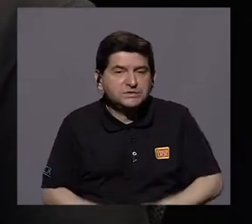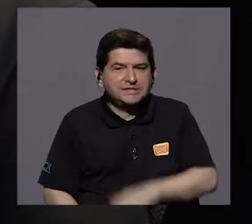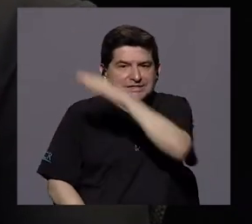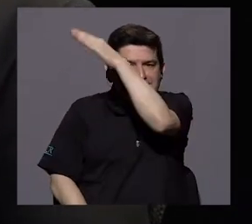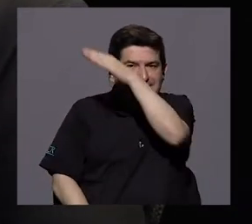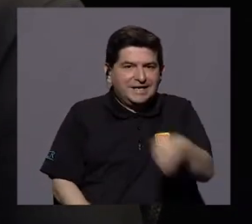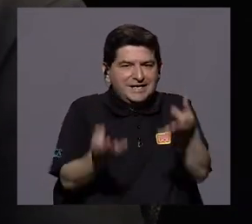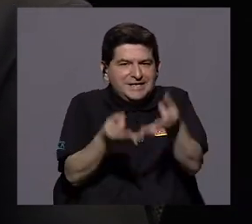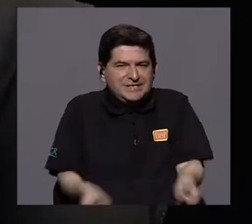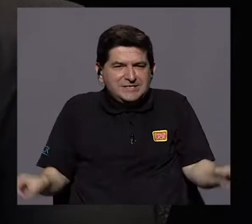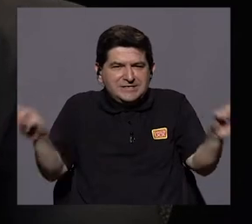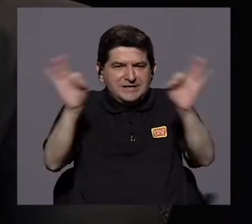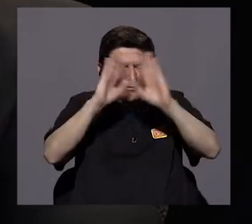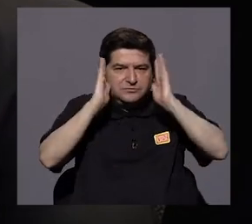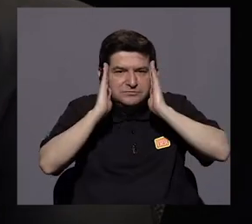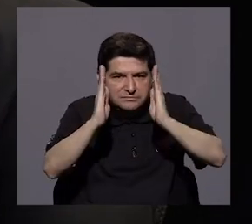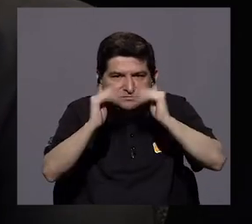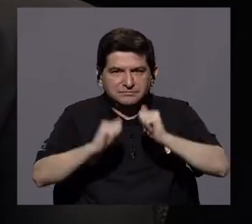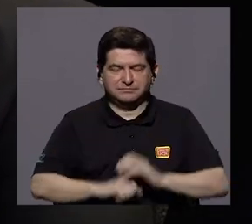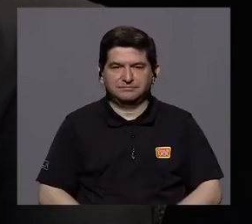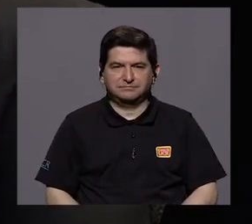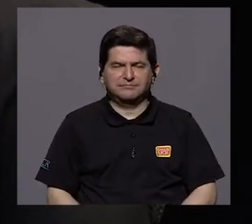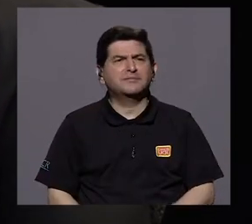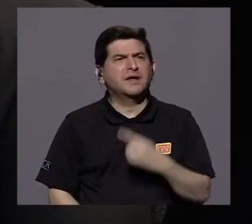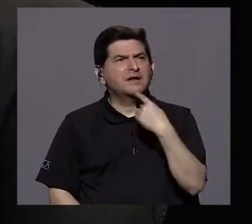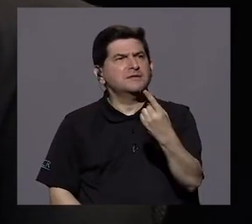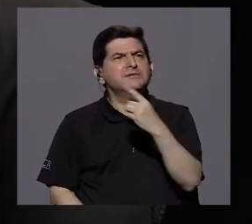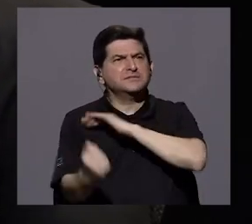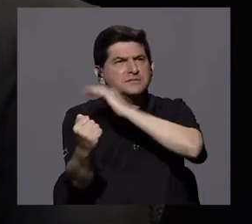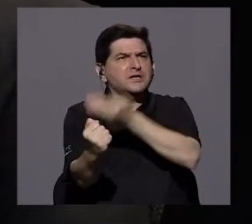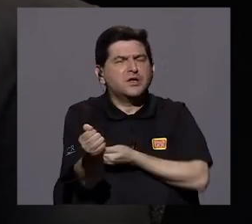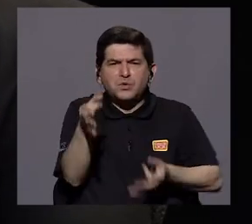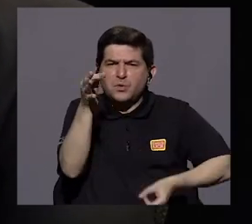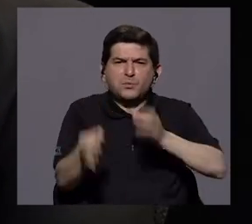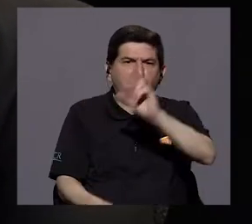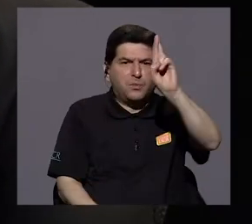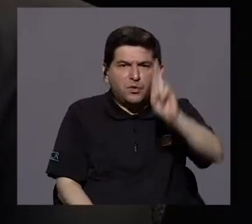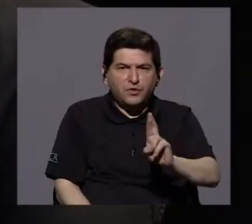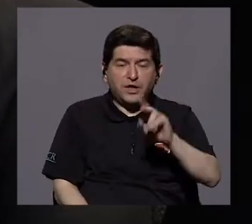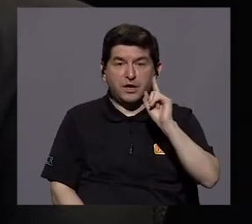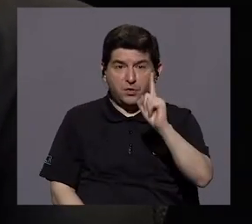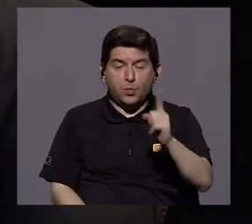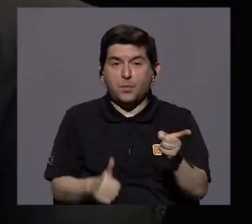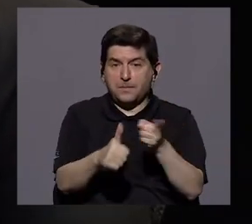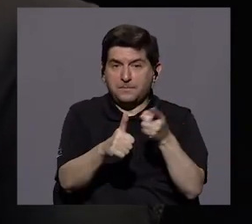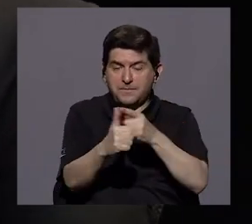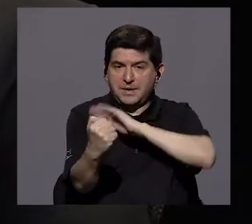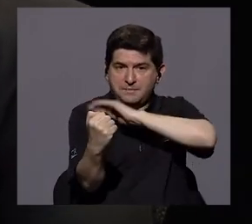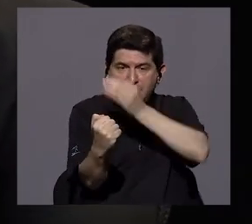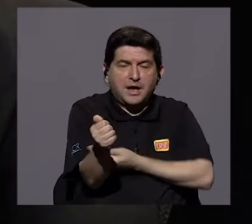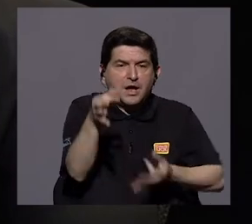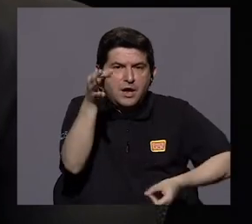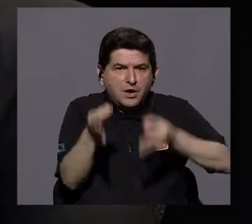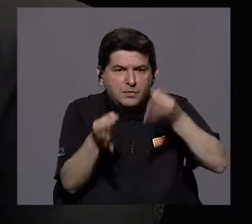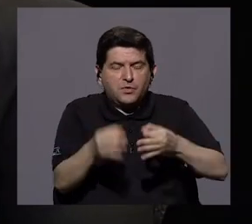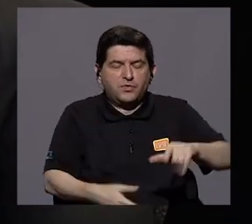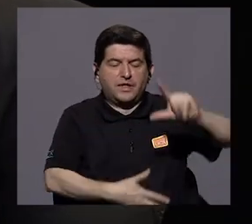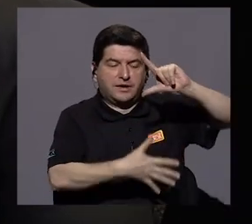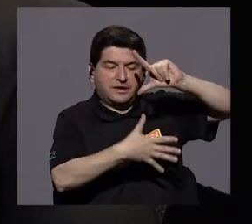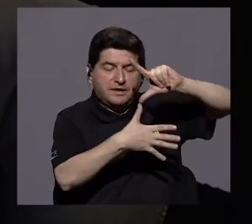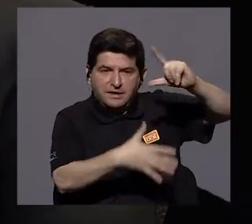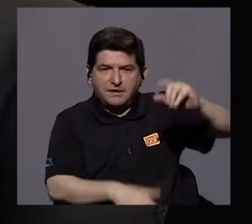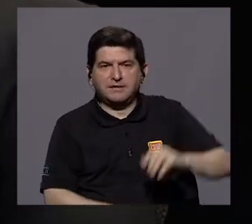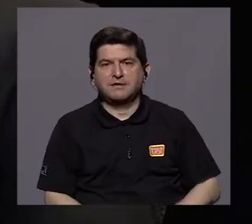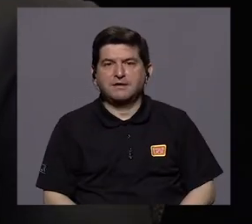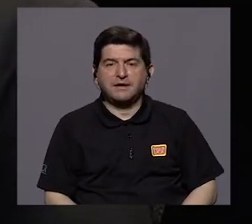es un eje estratégico de tratamiento. Podemos decir que el Poder Judicial de Costa Rica es uno de los primeros poderes judiciales en